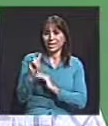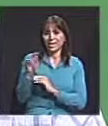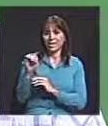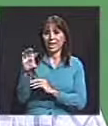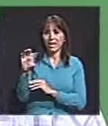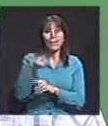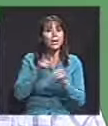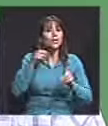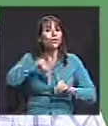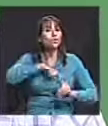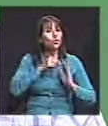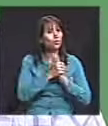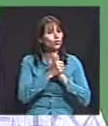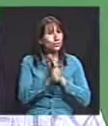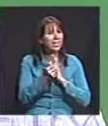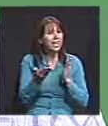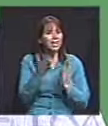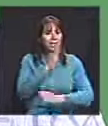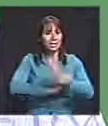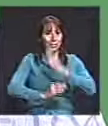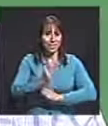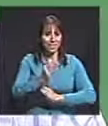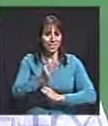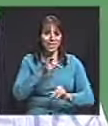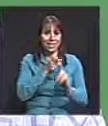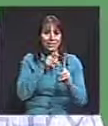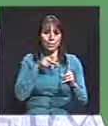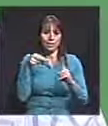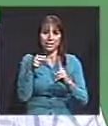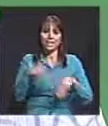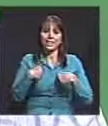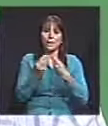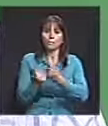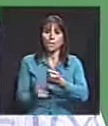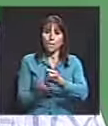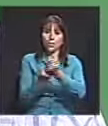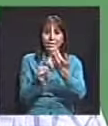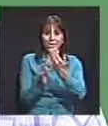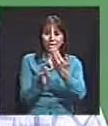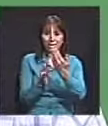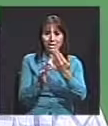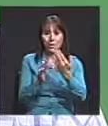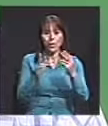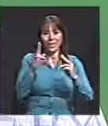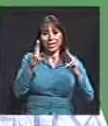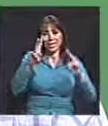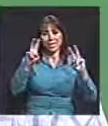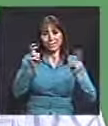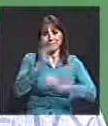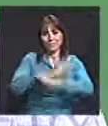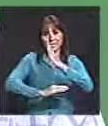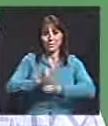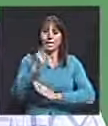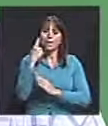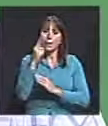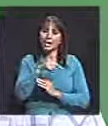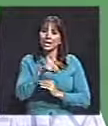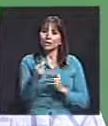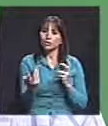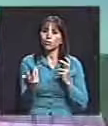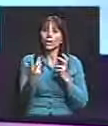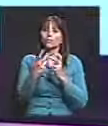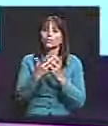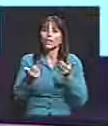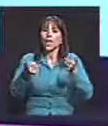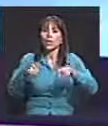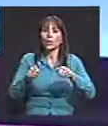discapacidad, ¿verdad? Y desde esa perspectiva pues brindamos el aporte técnico en el área de discapacidad para que estuviera de acuerdo a los paradigmas